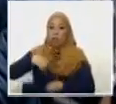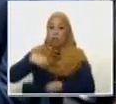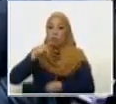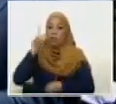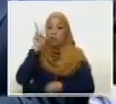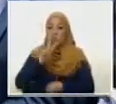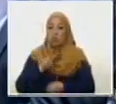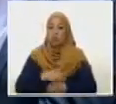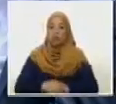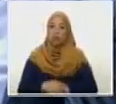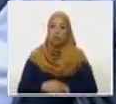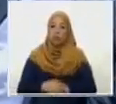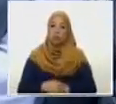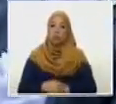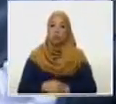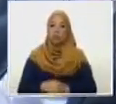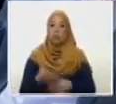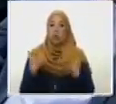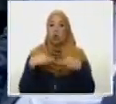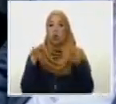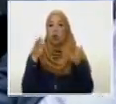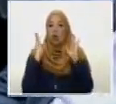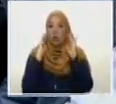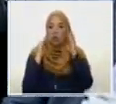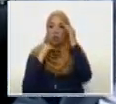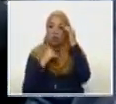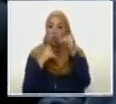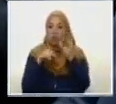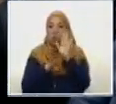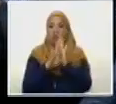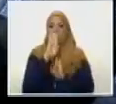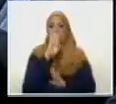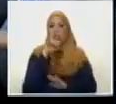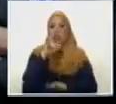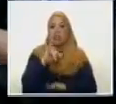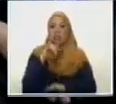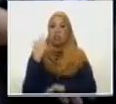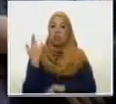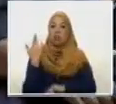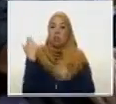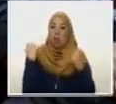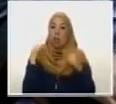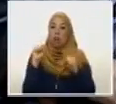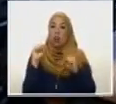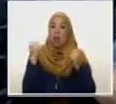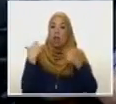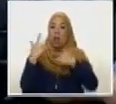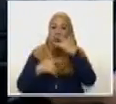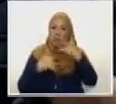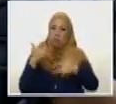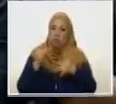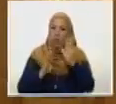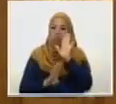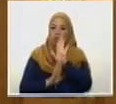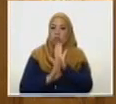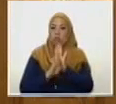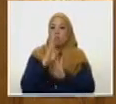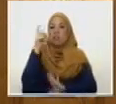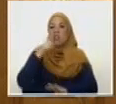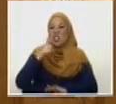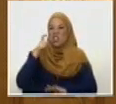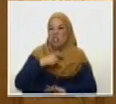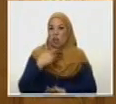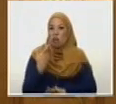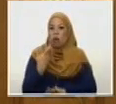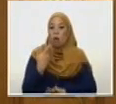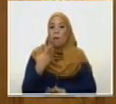Nacional. Con especial atención en el desarrollo de las acciones necesarias para avanzar en materia